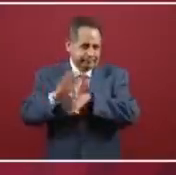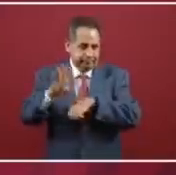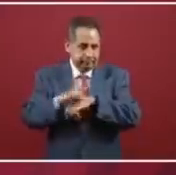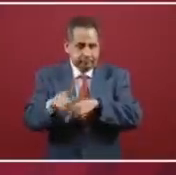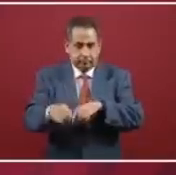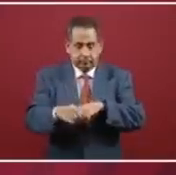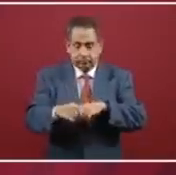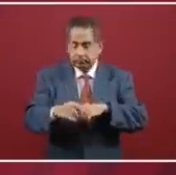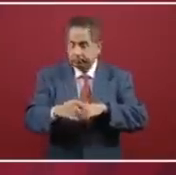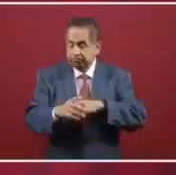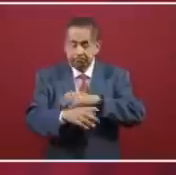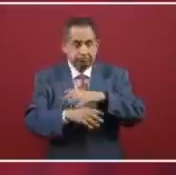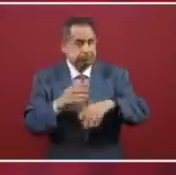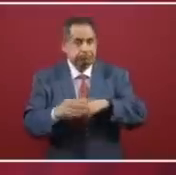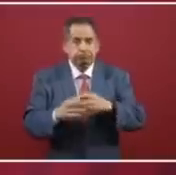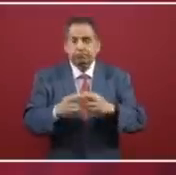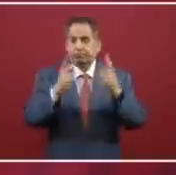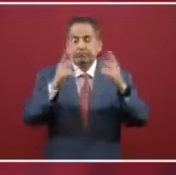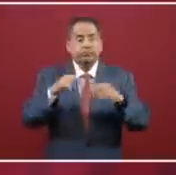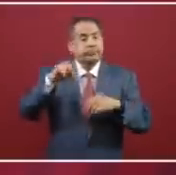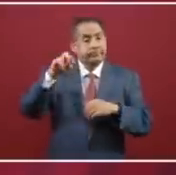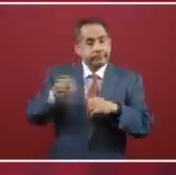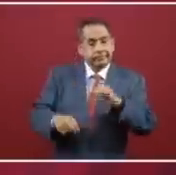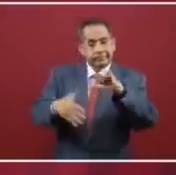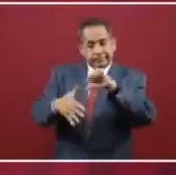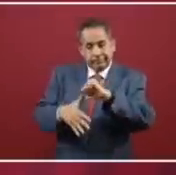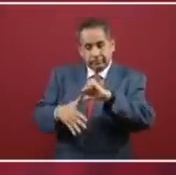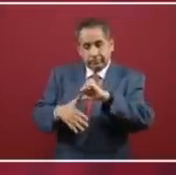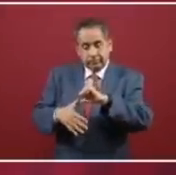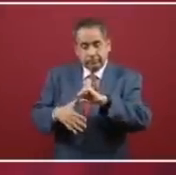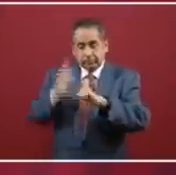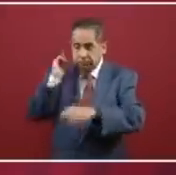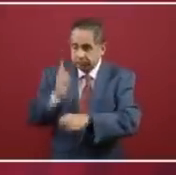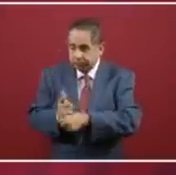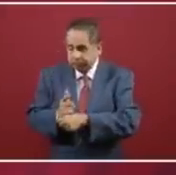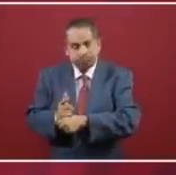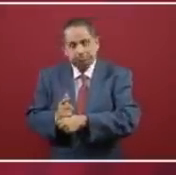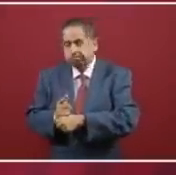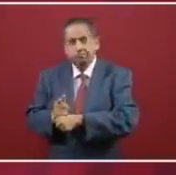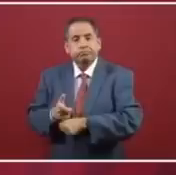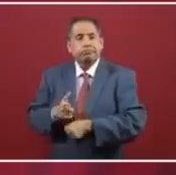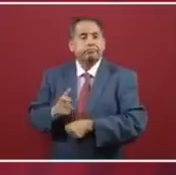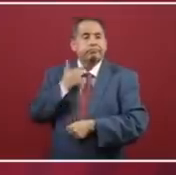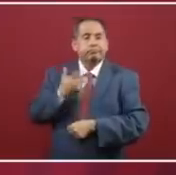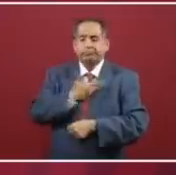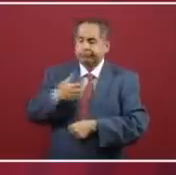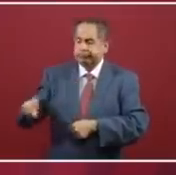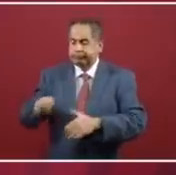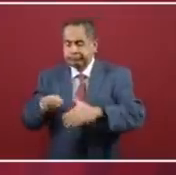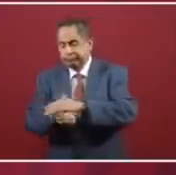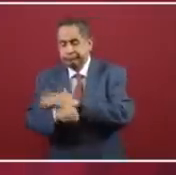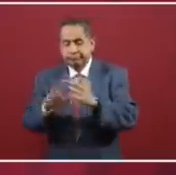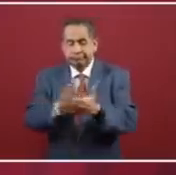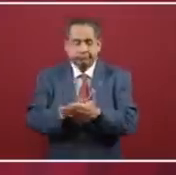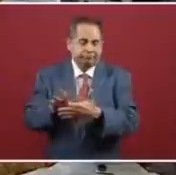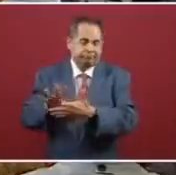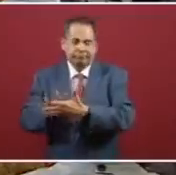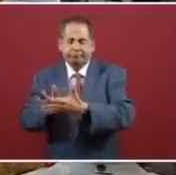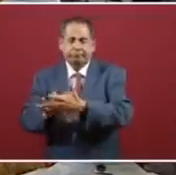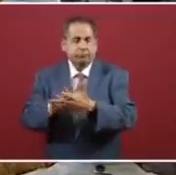la destrucción de gobiernos el encarcelamiento de presidentes el suicidio de un